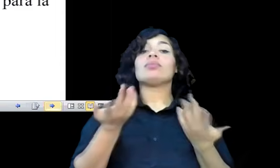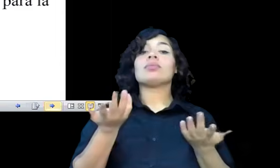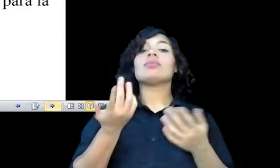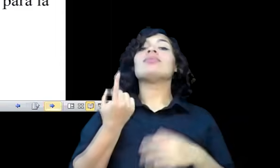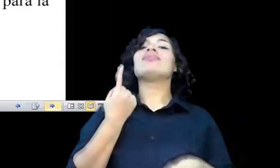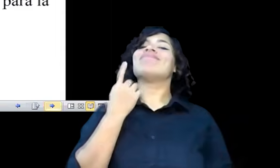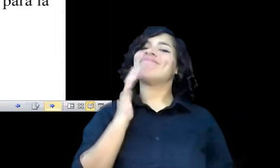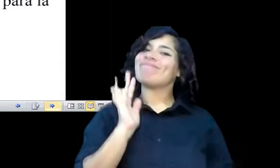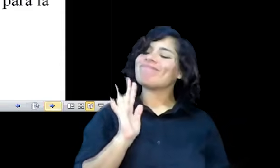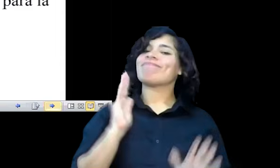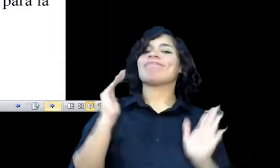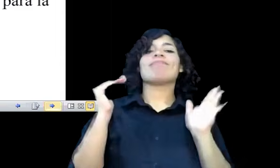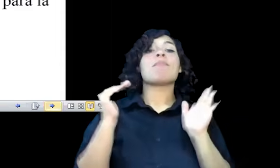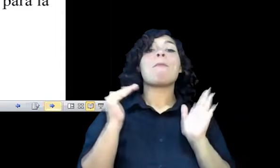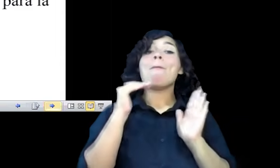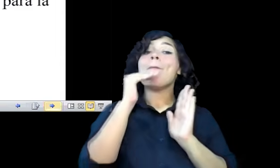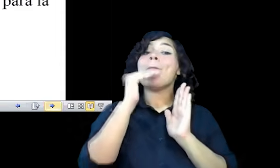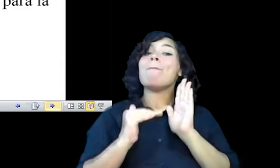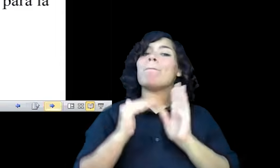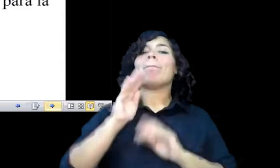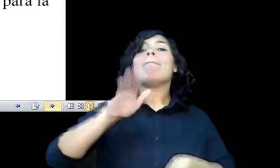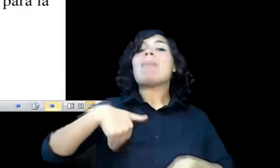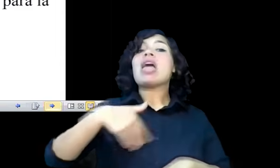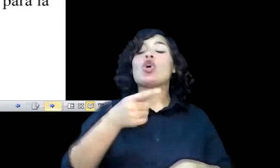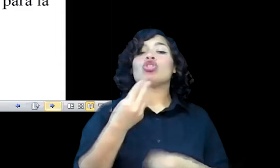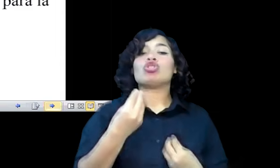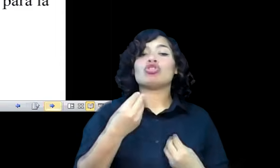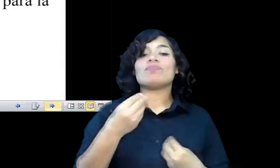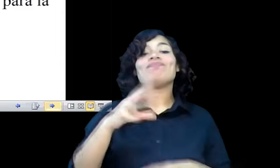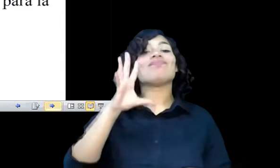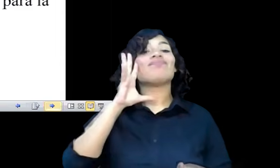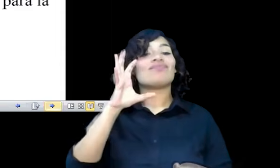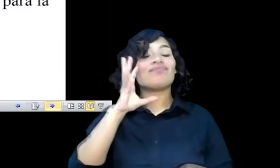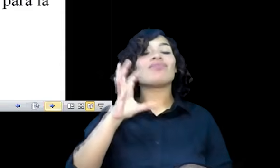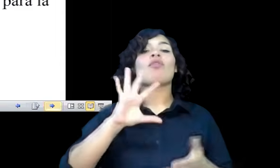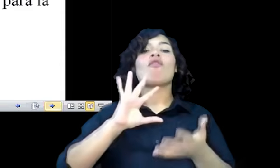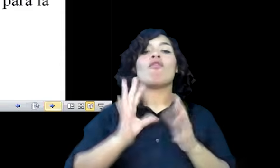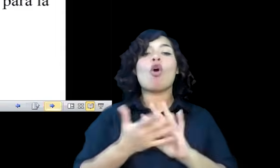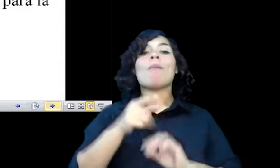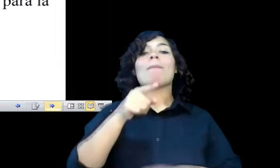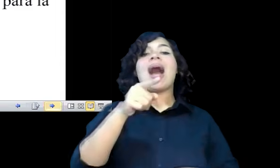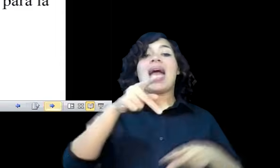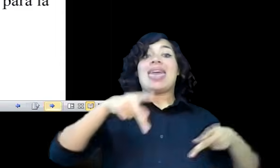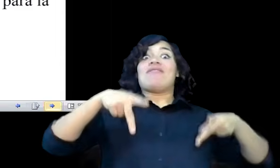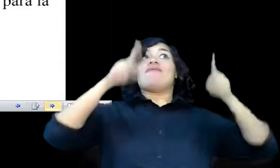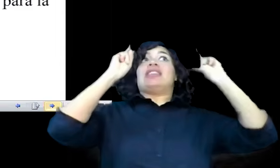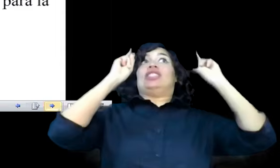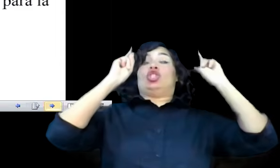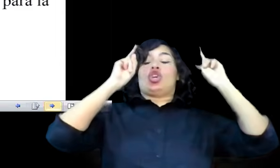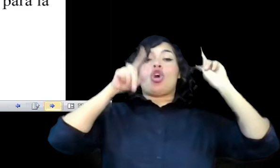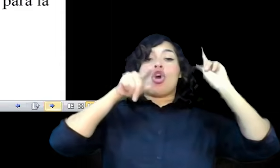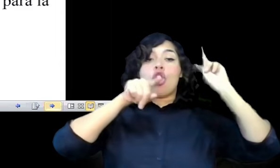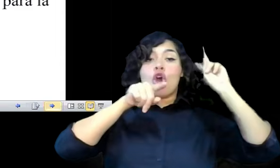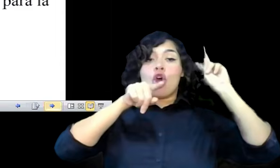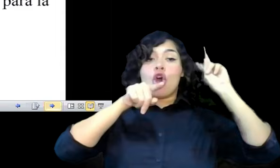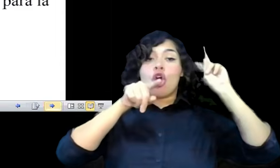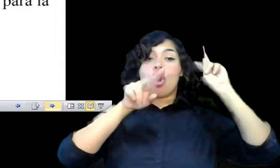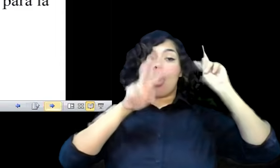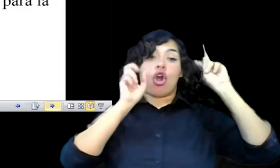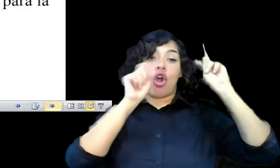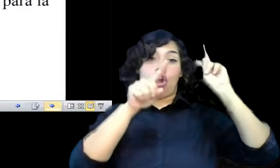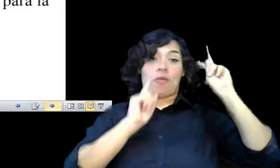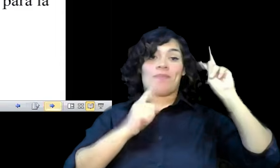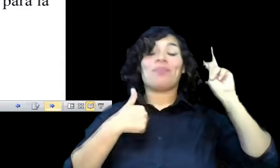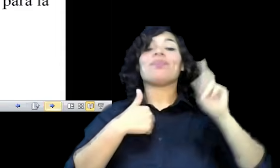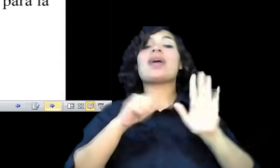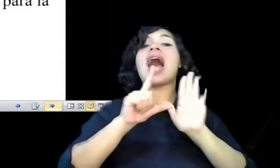la amortización acumulada. Recordemos que de amortización se amortiza únicamente el edificio. Si uno lee el